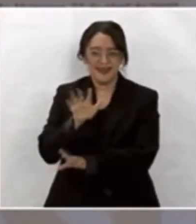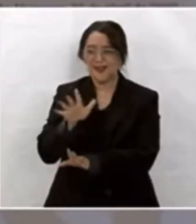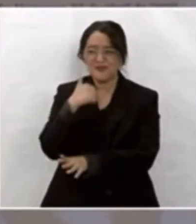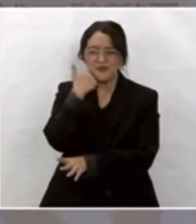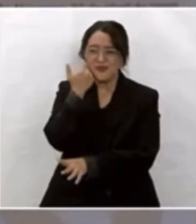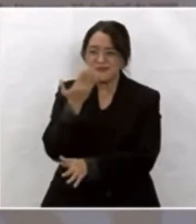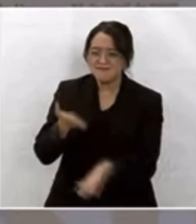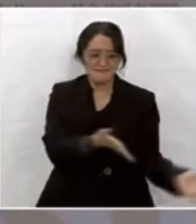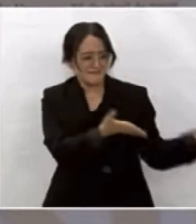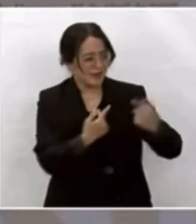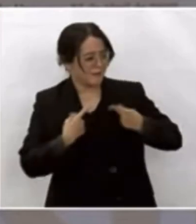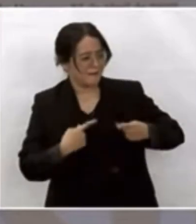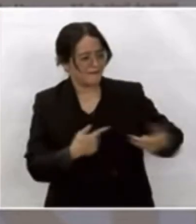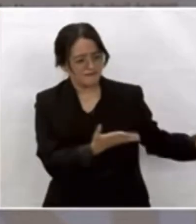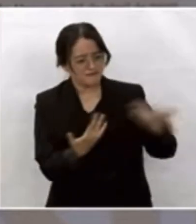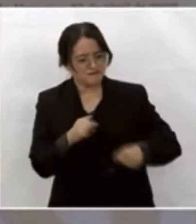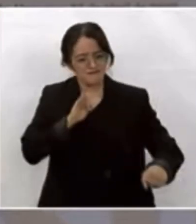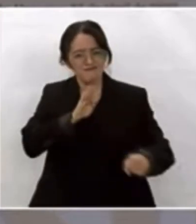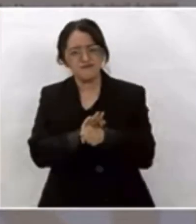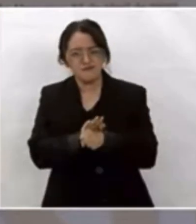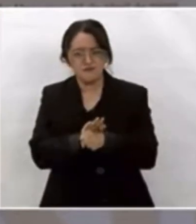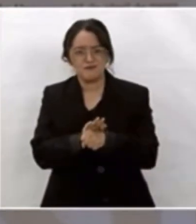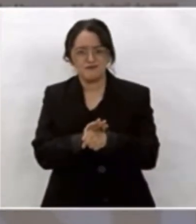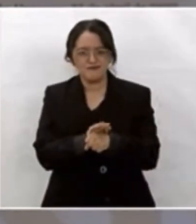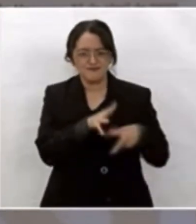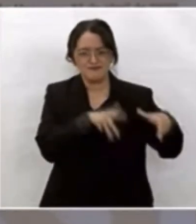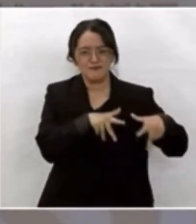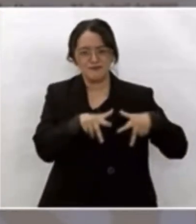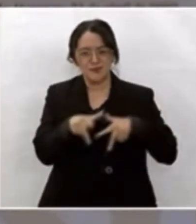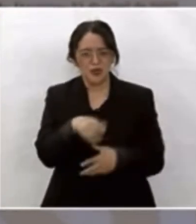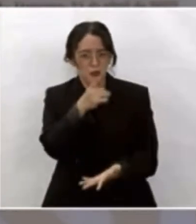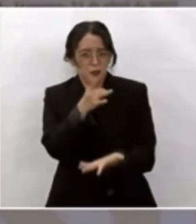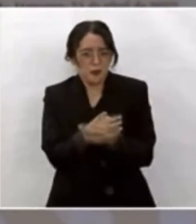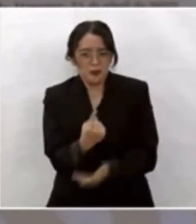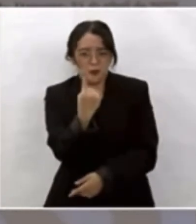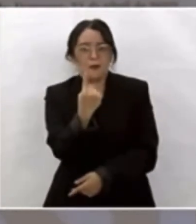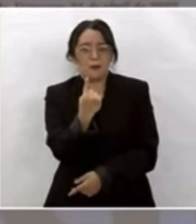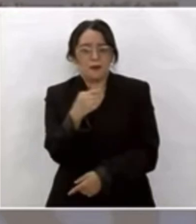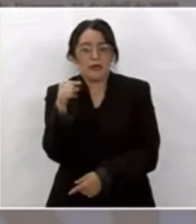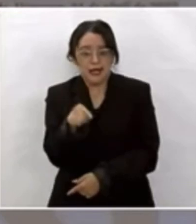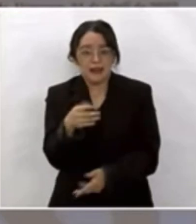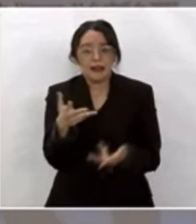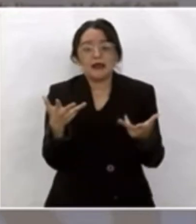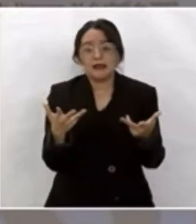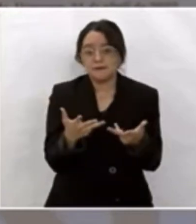y que había convocado al pueblo a tomar las armas y que